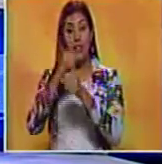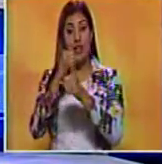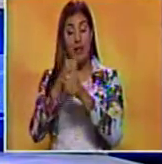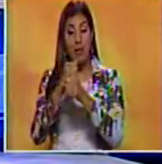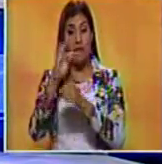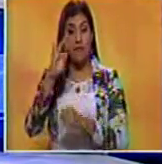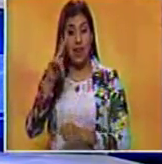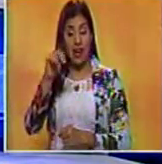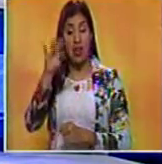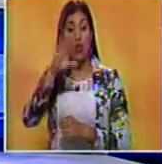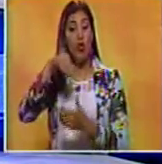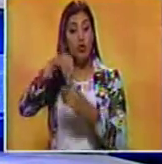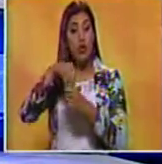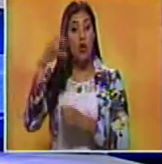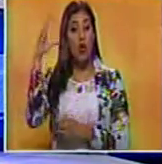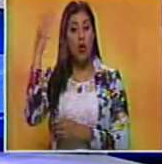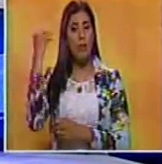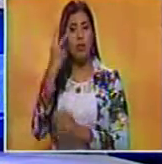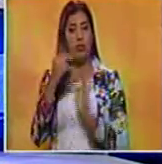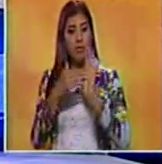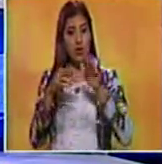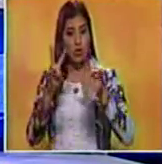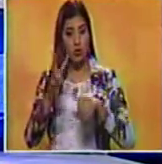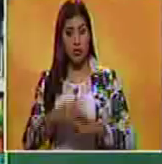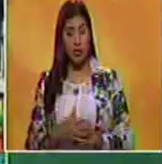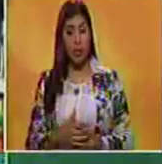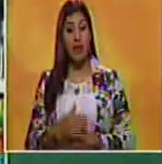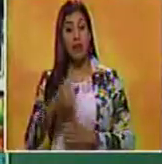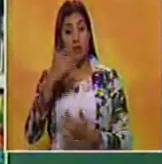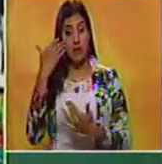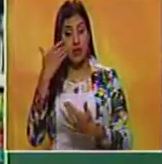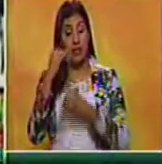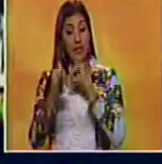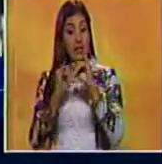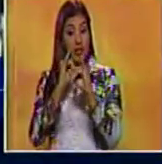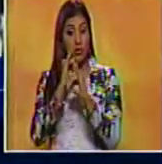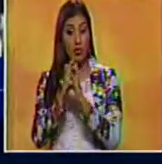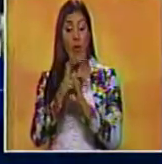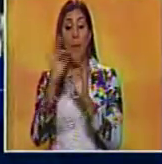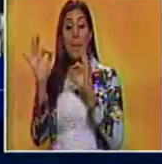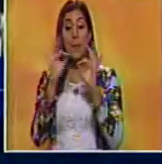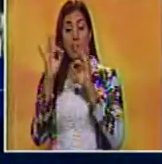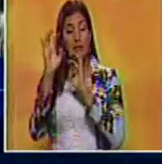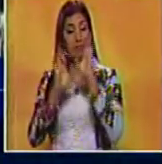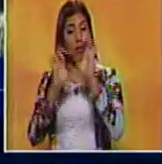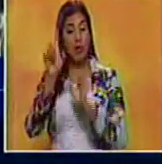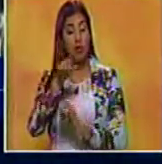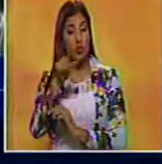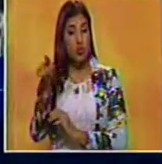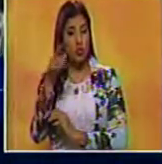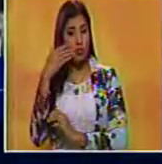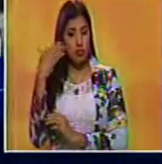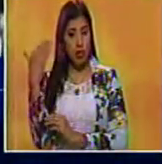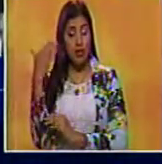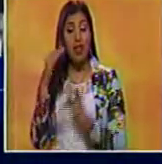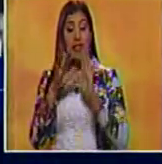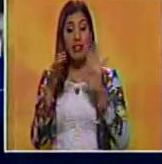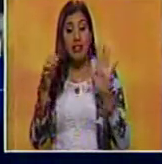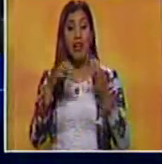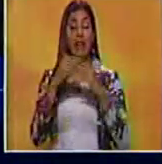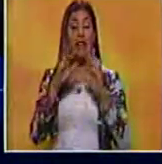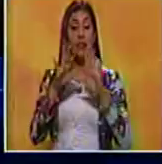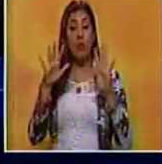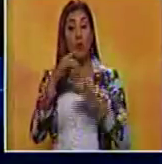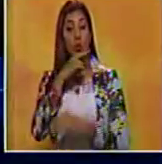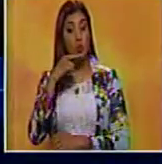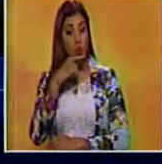Balda en Colombia en el año 2012. El ente internacional tiene previsto analizar el caso entre este 16 y 19 de